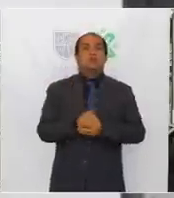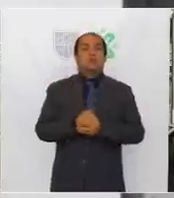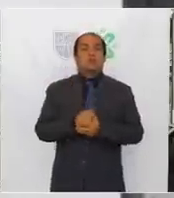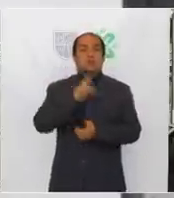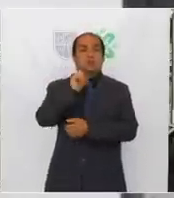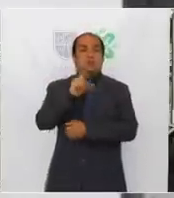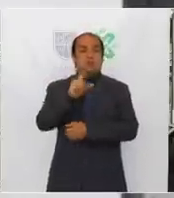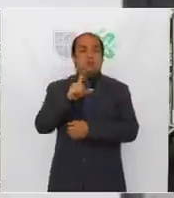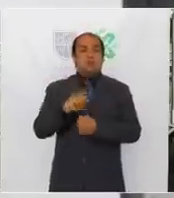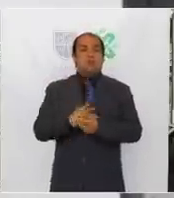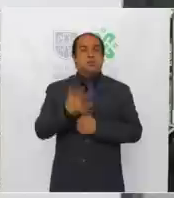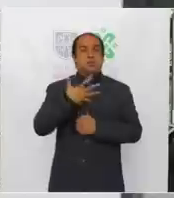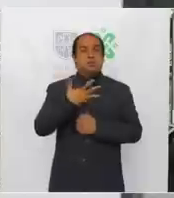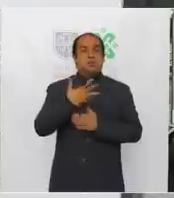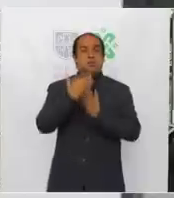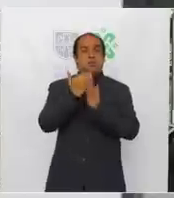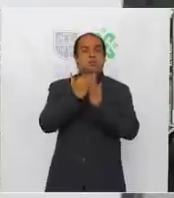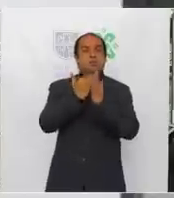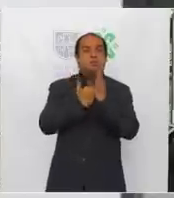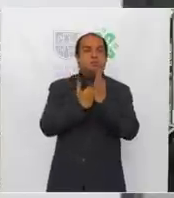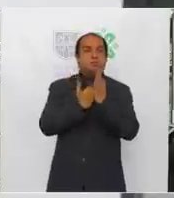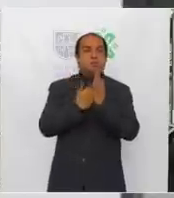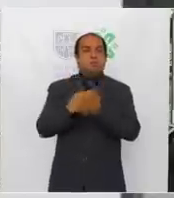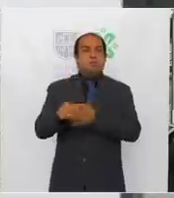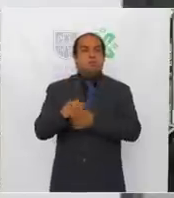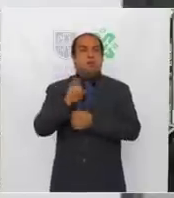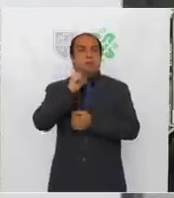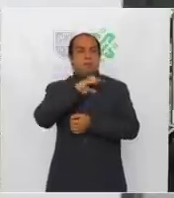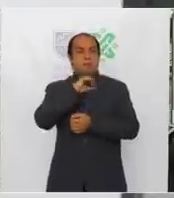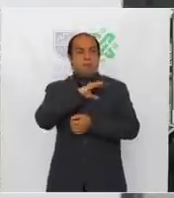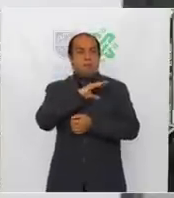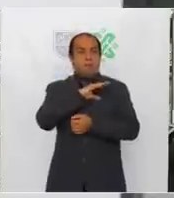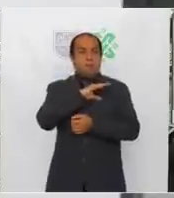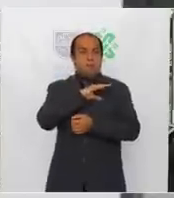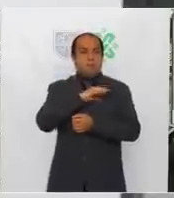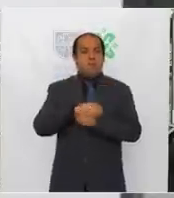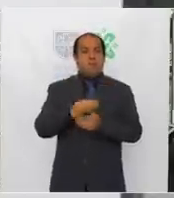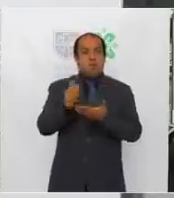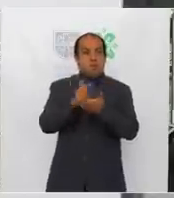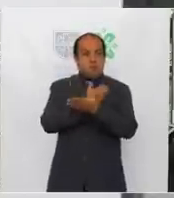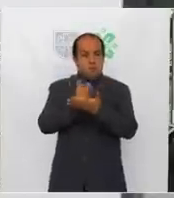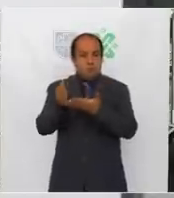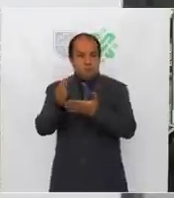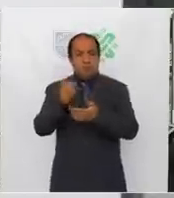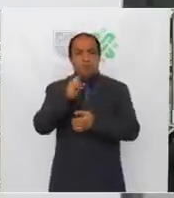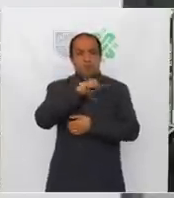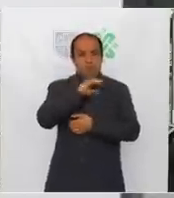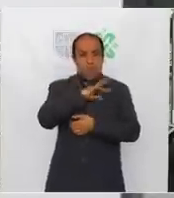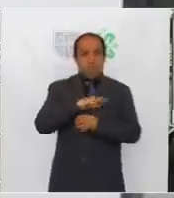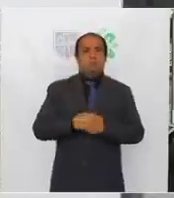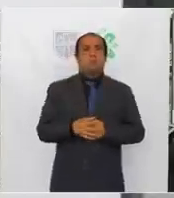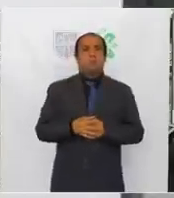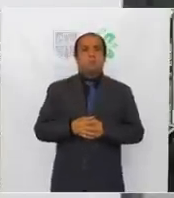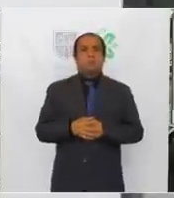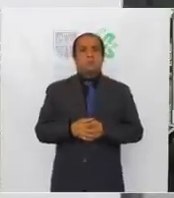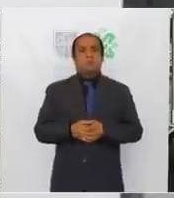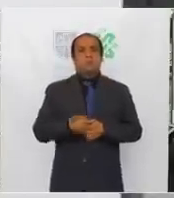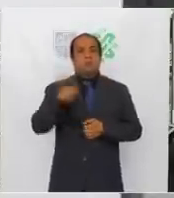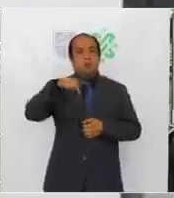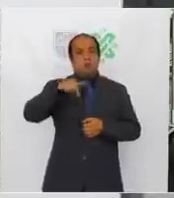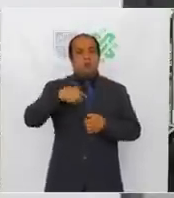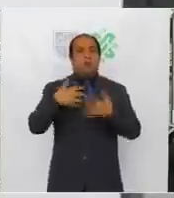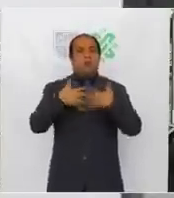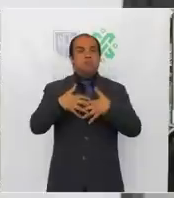también se genera una disminución de residuos sólidos a partir de la separación. Esta planta además